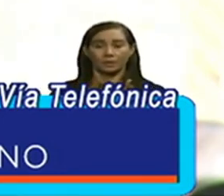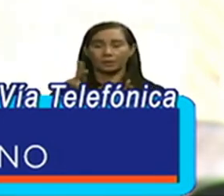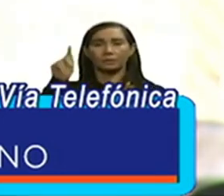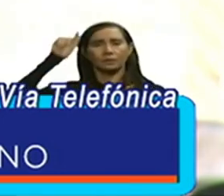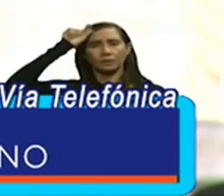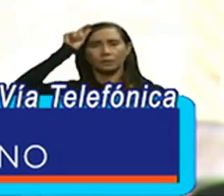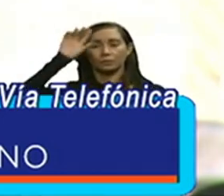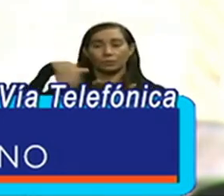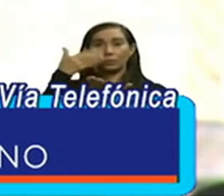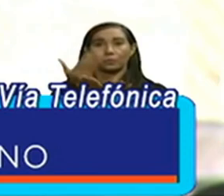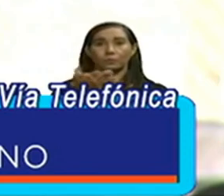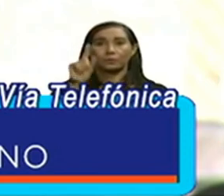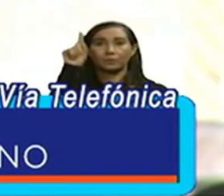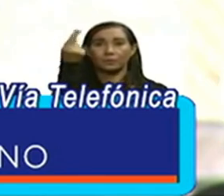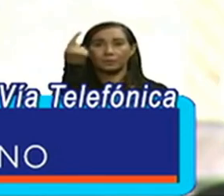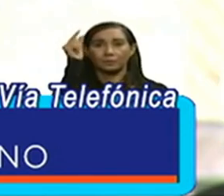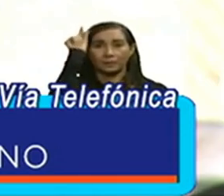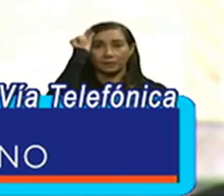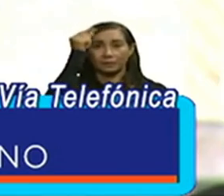Intran,